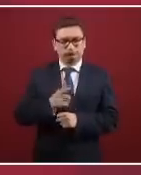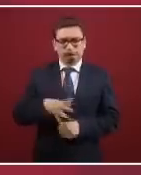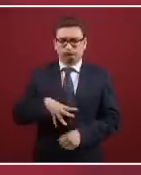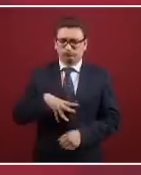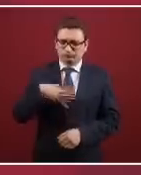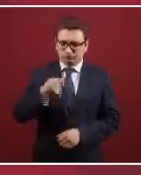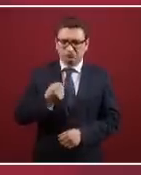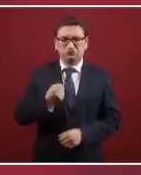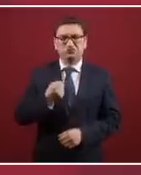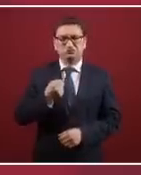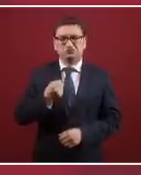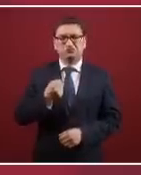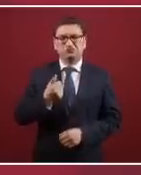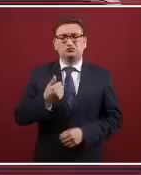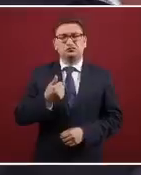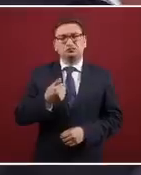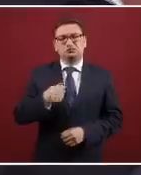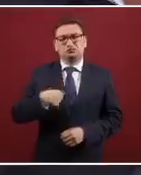injusticias,